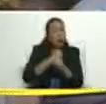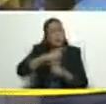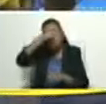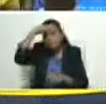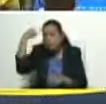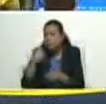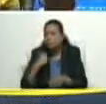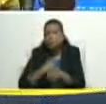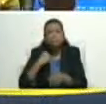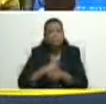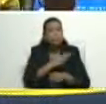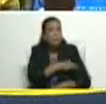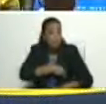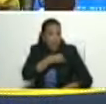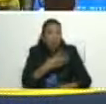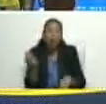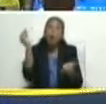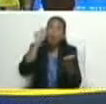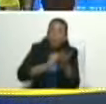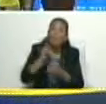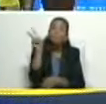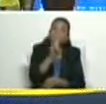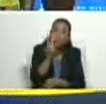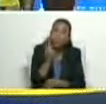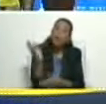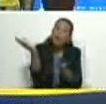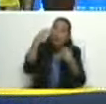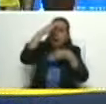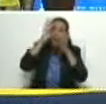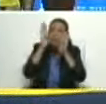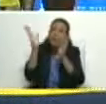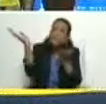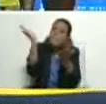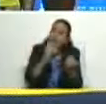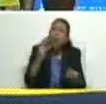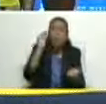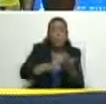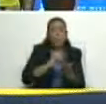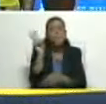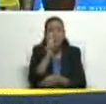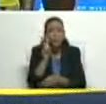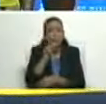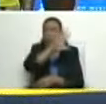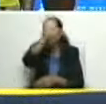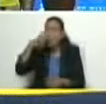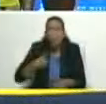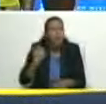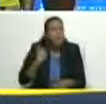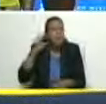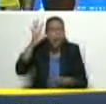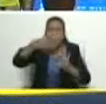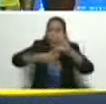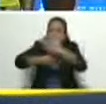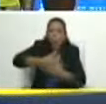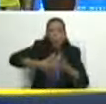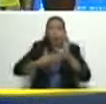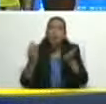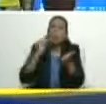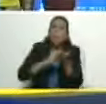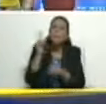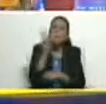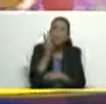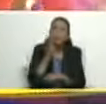que será la gran misión Vuelta a la Patria, para atenderlos, muchachos, muchachas, donde estén. Y más temprano que